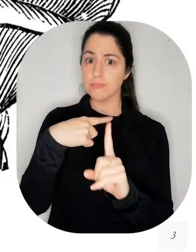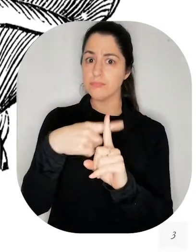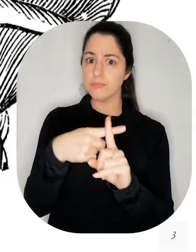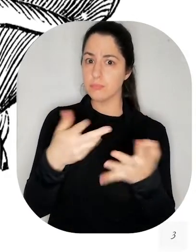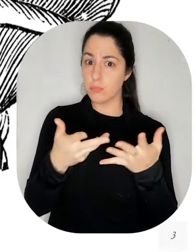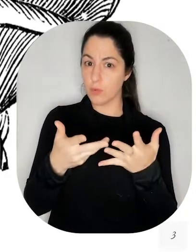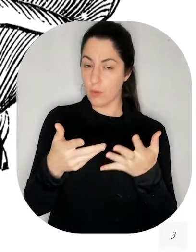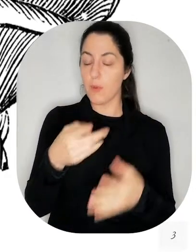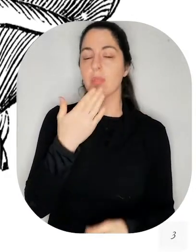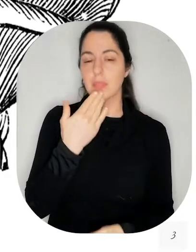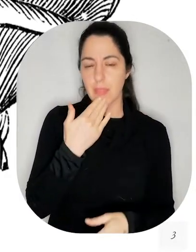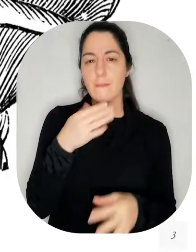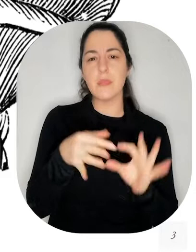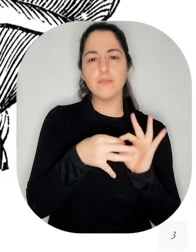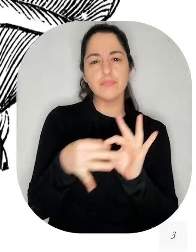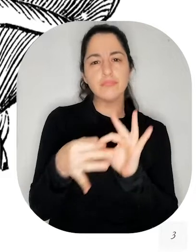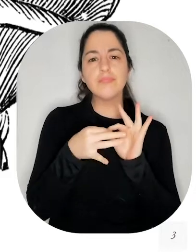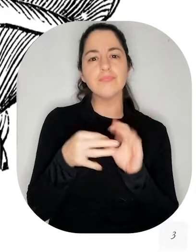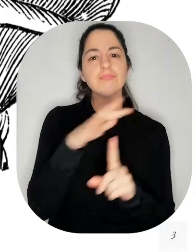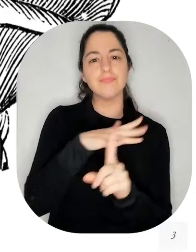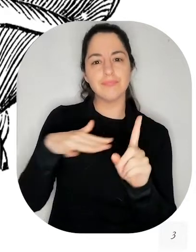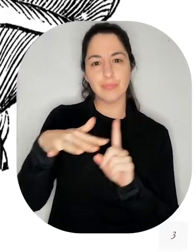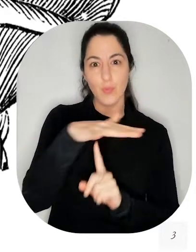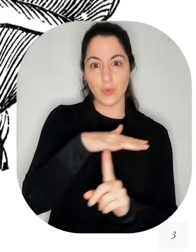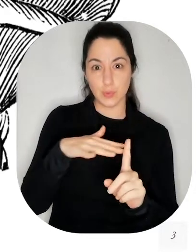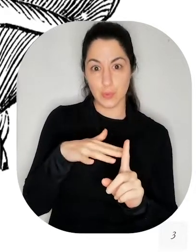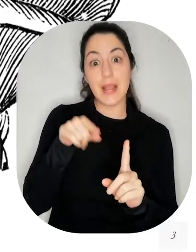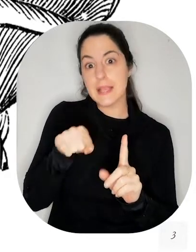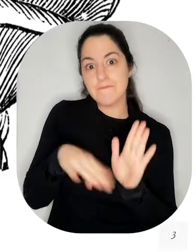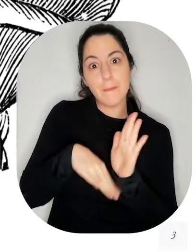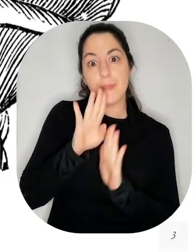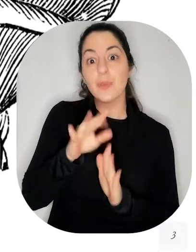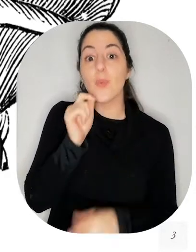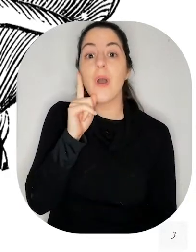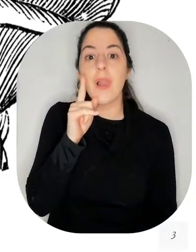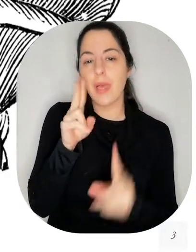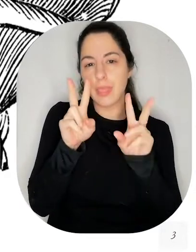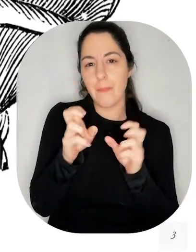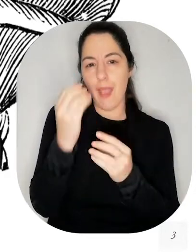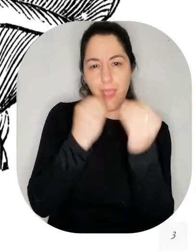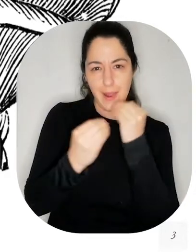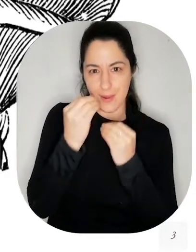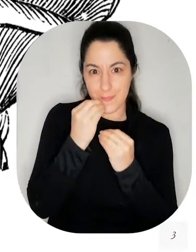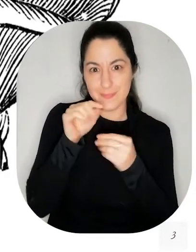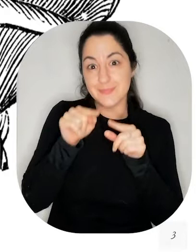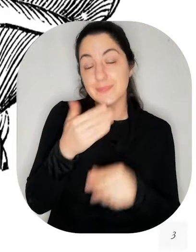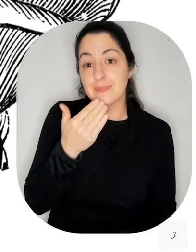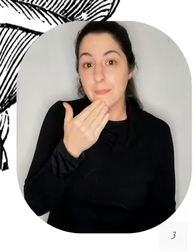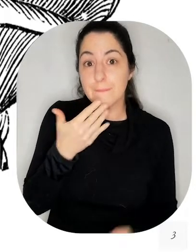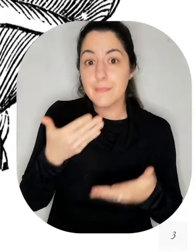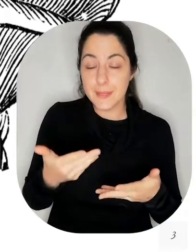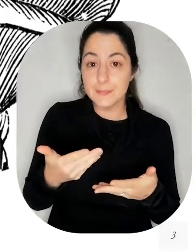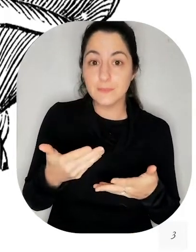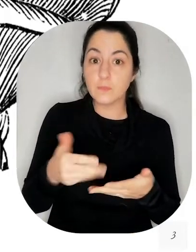nuestro cuerpo en su mejor potencial de funcionamiento. Estas condiciones tienen que ver en gran parte con la alimentación,